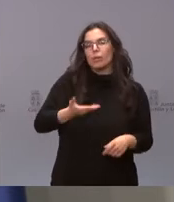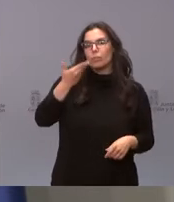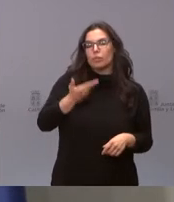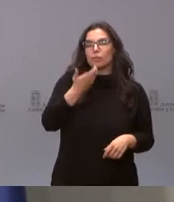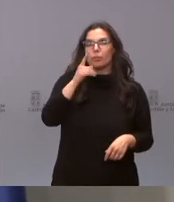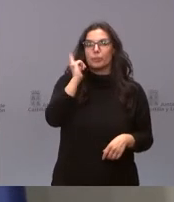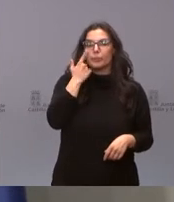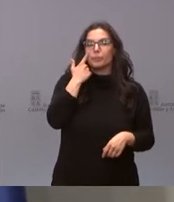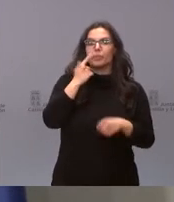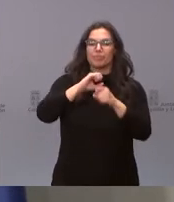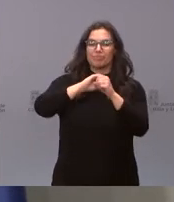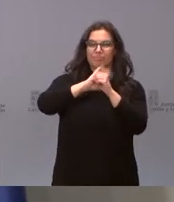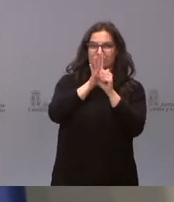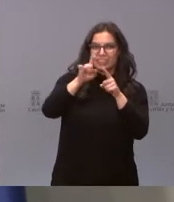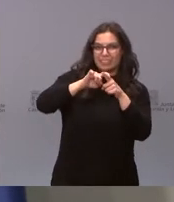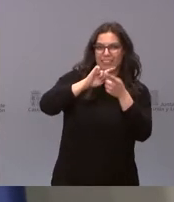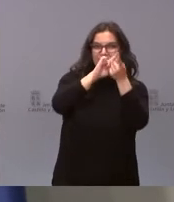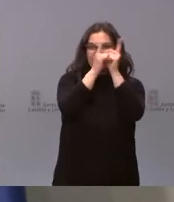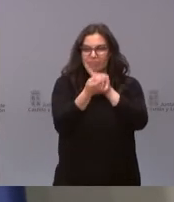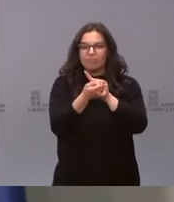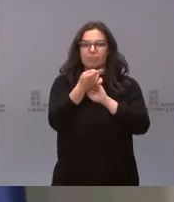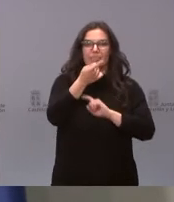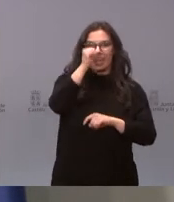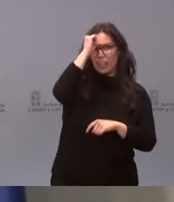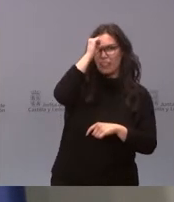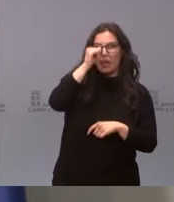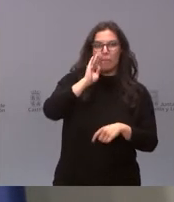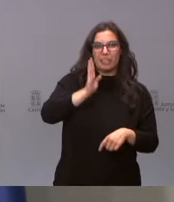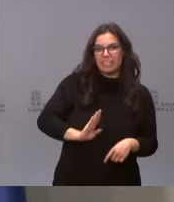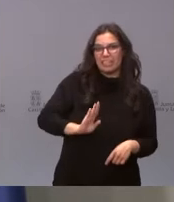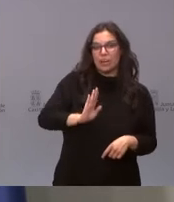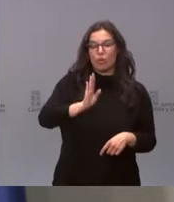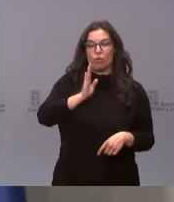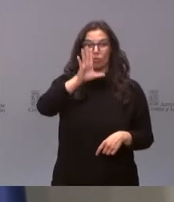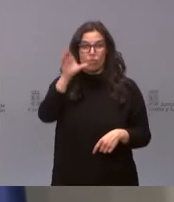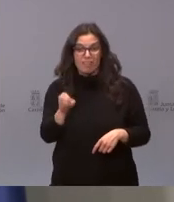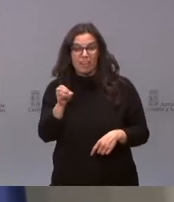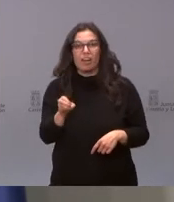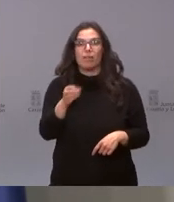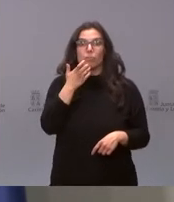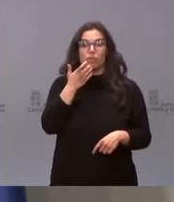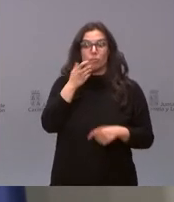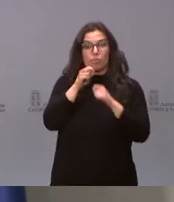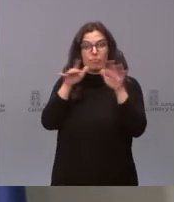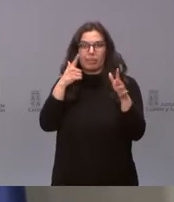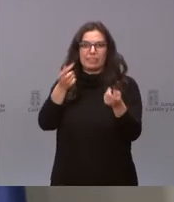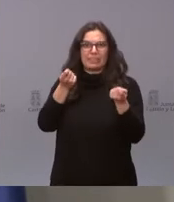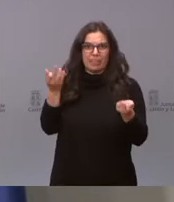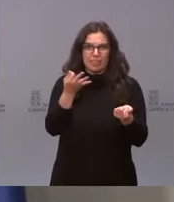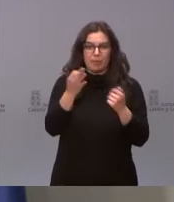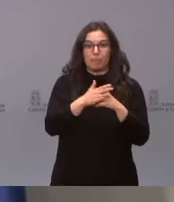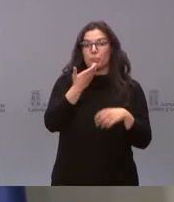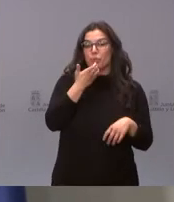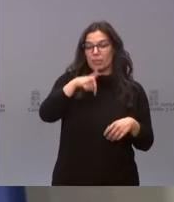india la brasileña o la sudafricana para poder controlar su expansión de la variante india no tenemos ningún caso identificado